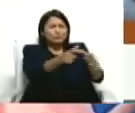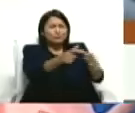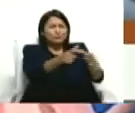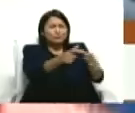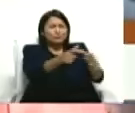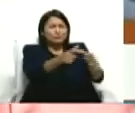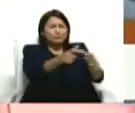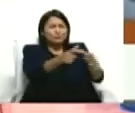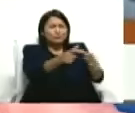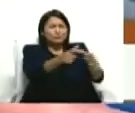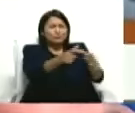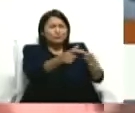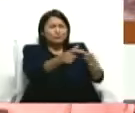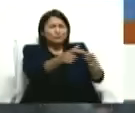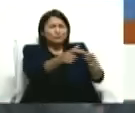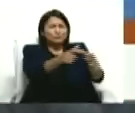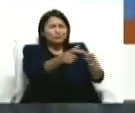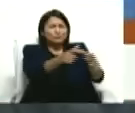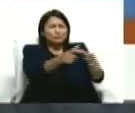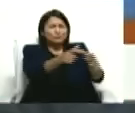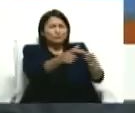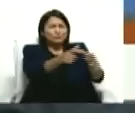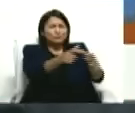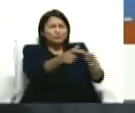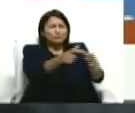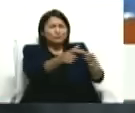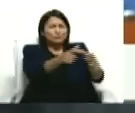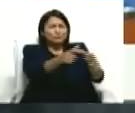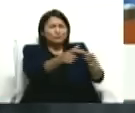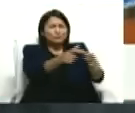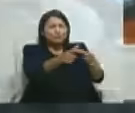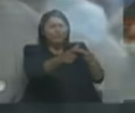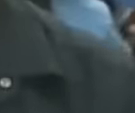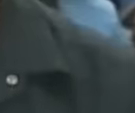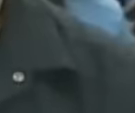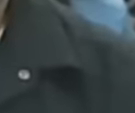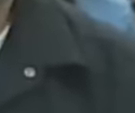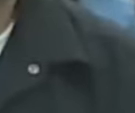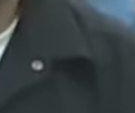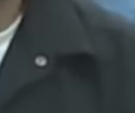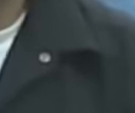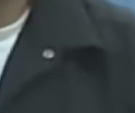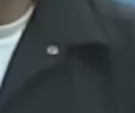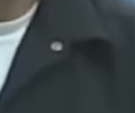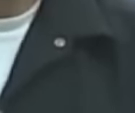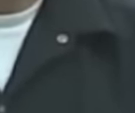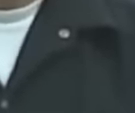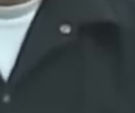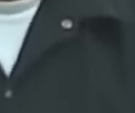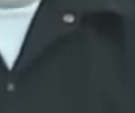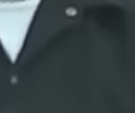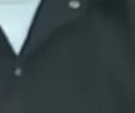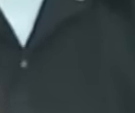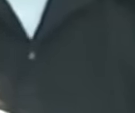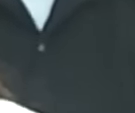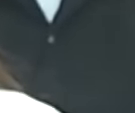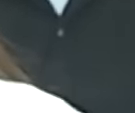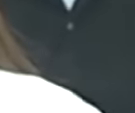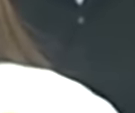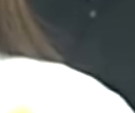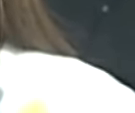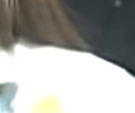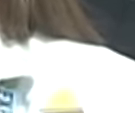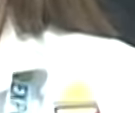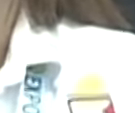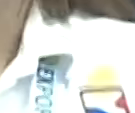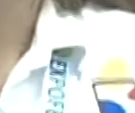sociales en la vida nacional, económica, política, cultural. ¿O es que se nos ha olvidado